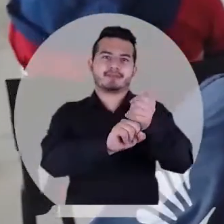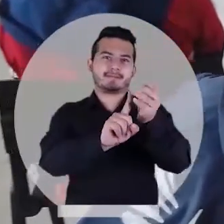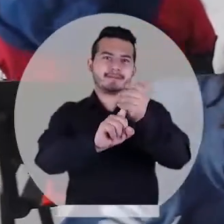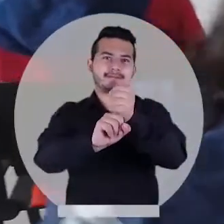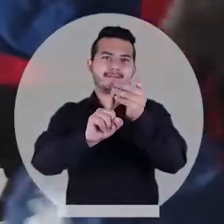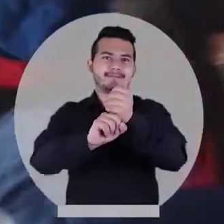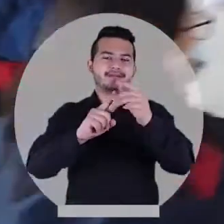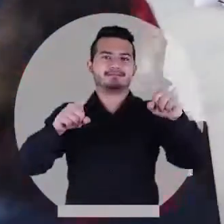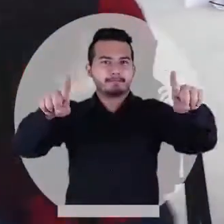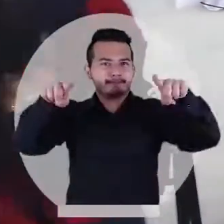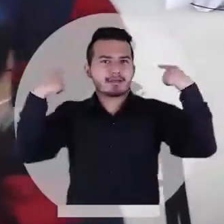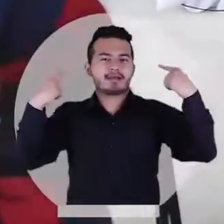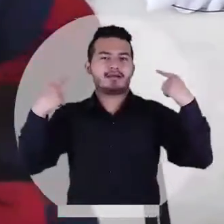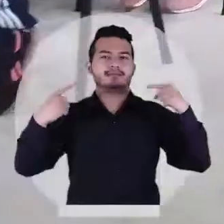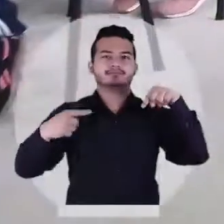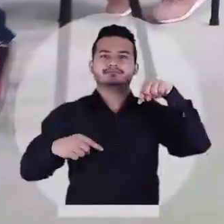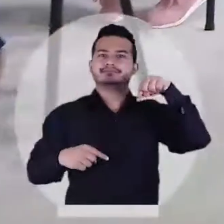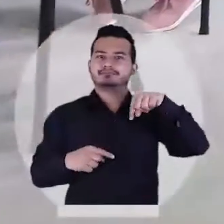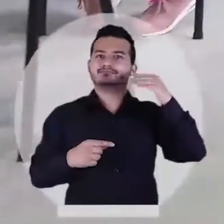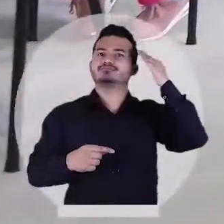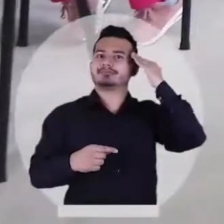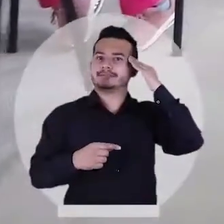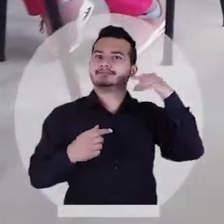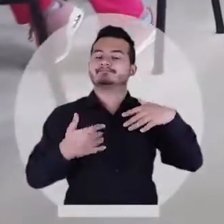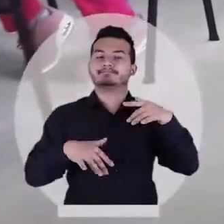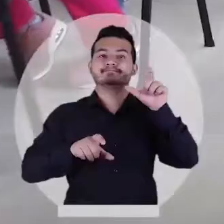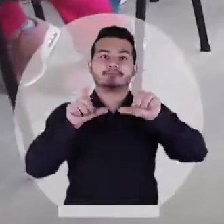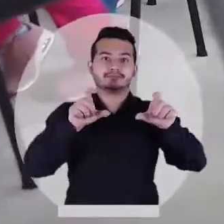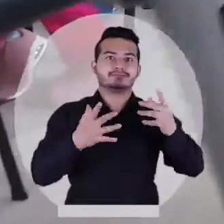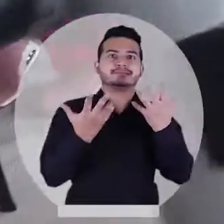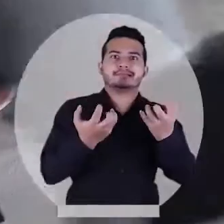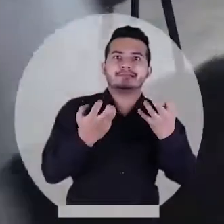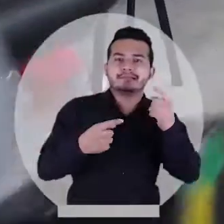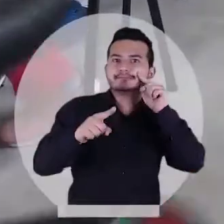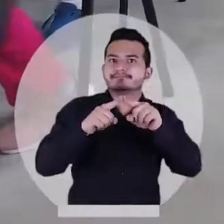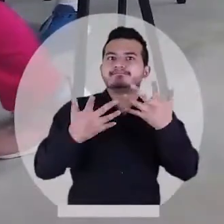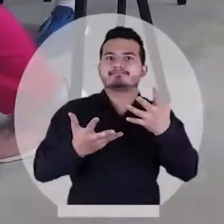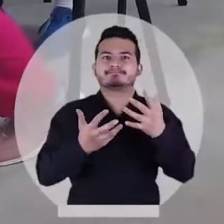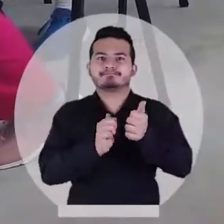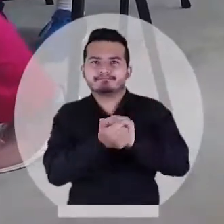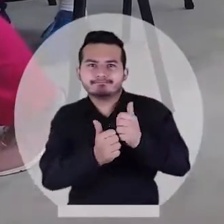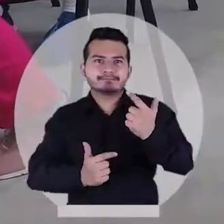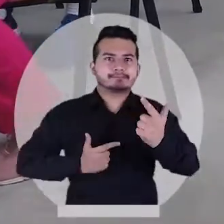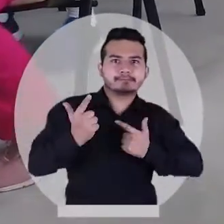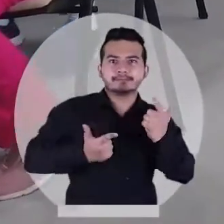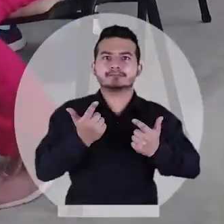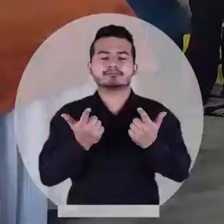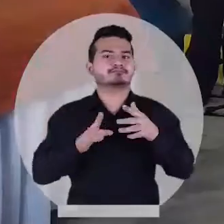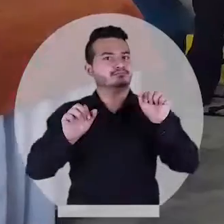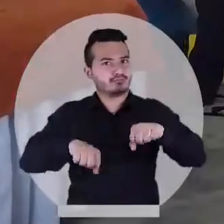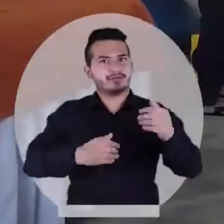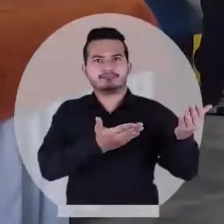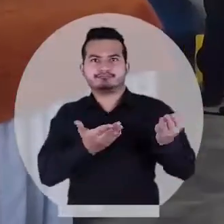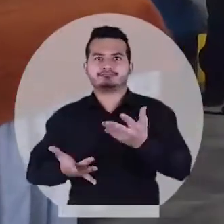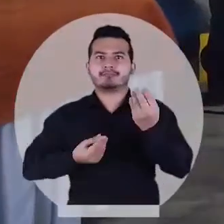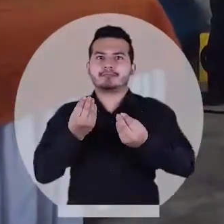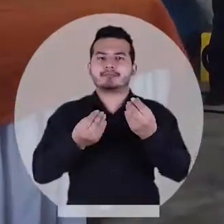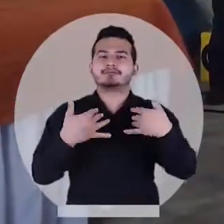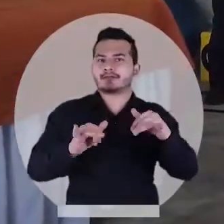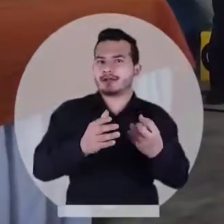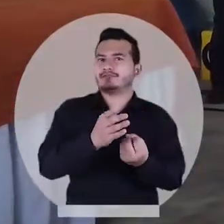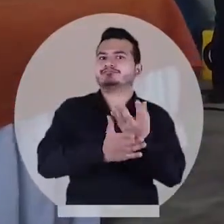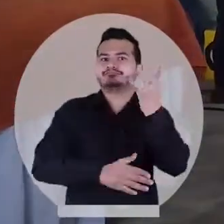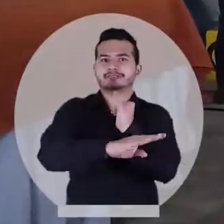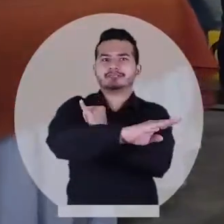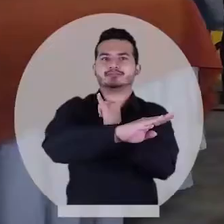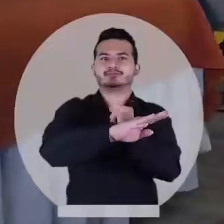un medio hacia alcanzar grandes metas y logros deportivos. Muchas de las personas de que van a venir acá a través del